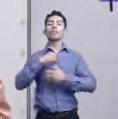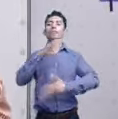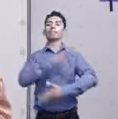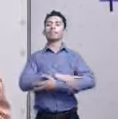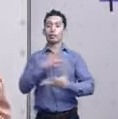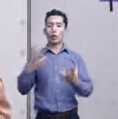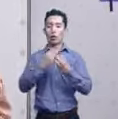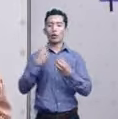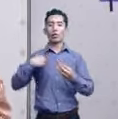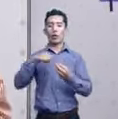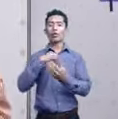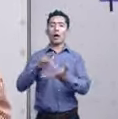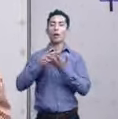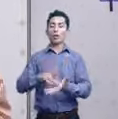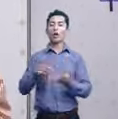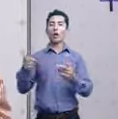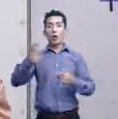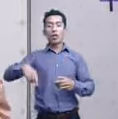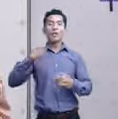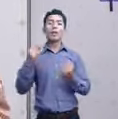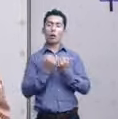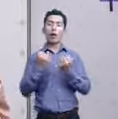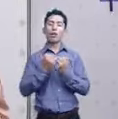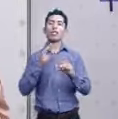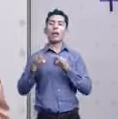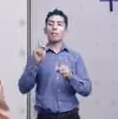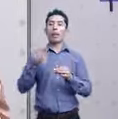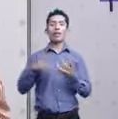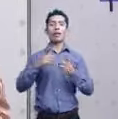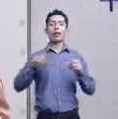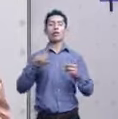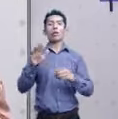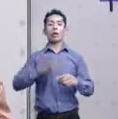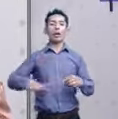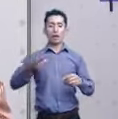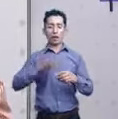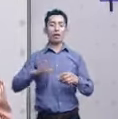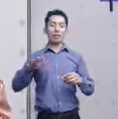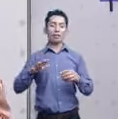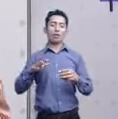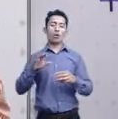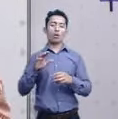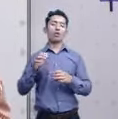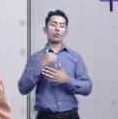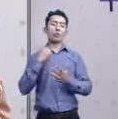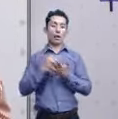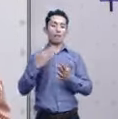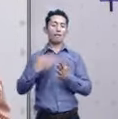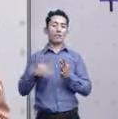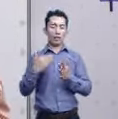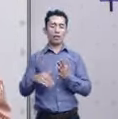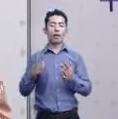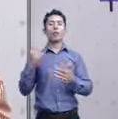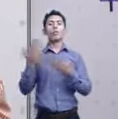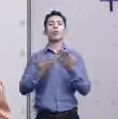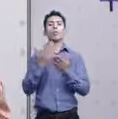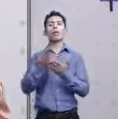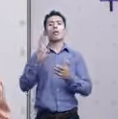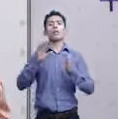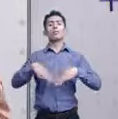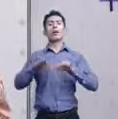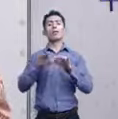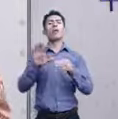la mano, seremos un aliado y con ustedes vamos a trabajar el plan de desarrollo urbano que tanta falta le hace aquí en Misquiahuala. Una propuesta muy